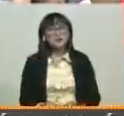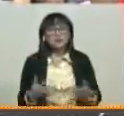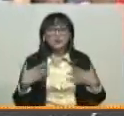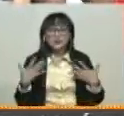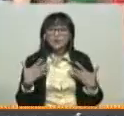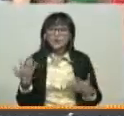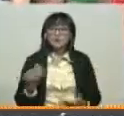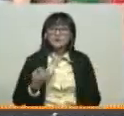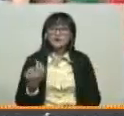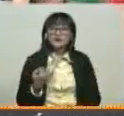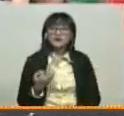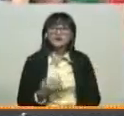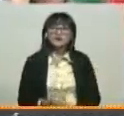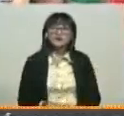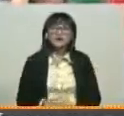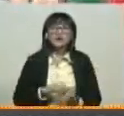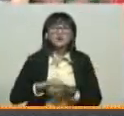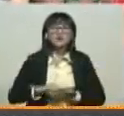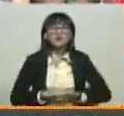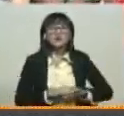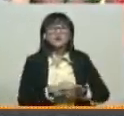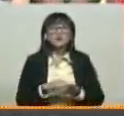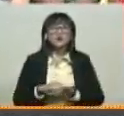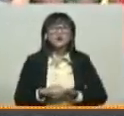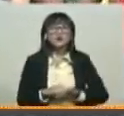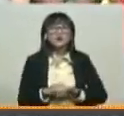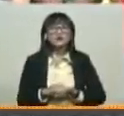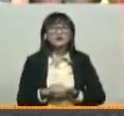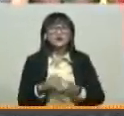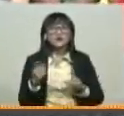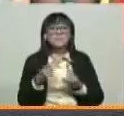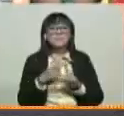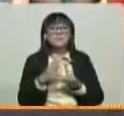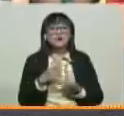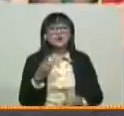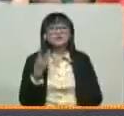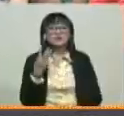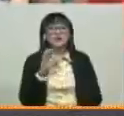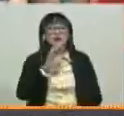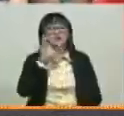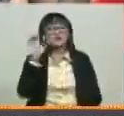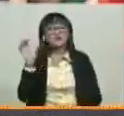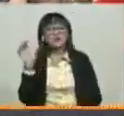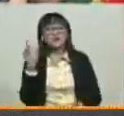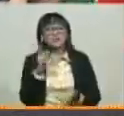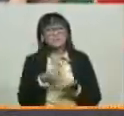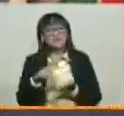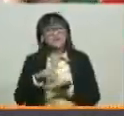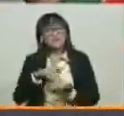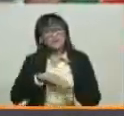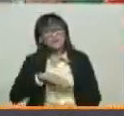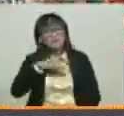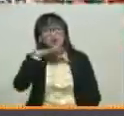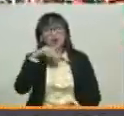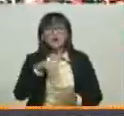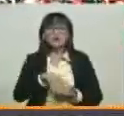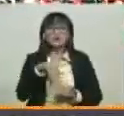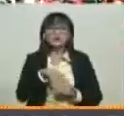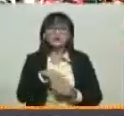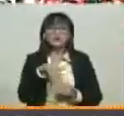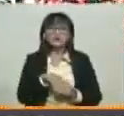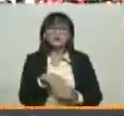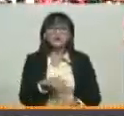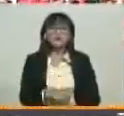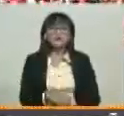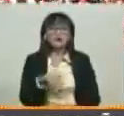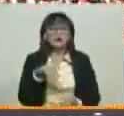mucho porque Trujillo está en los primeros tres estados de participación electoral